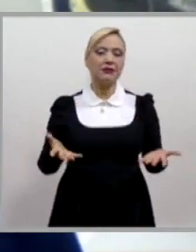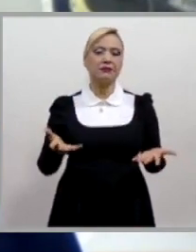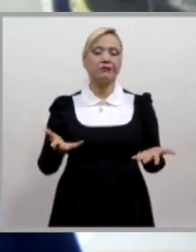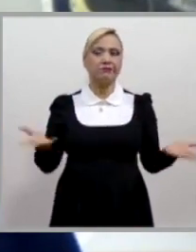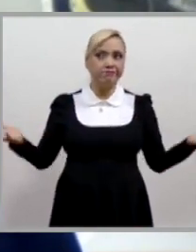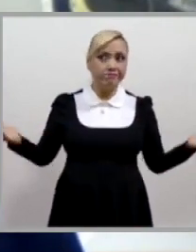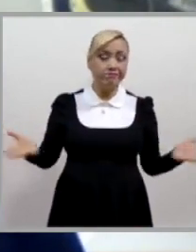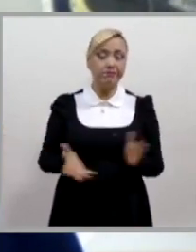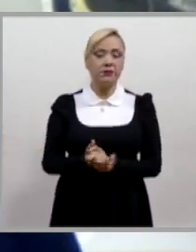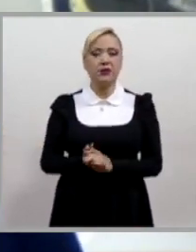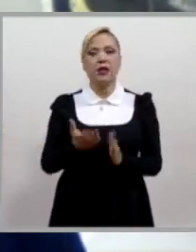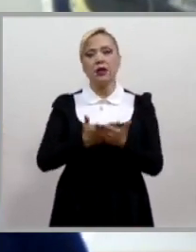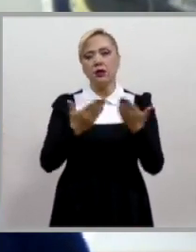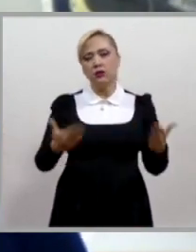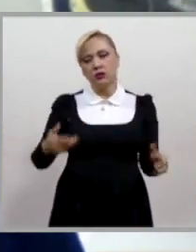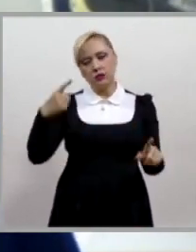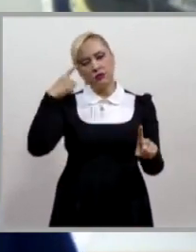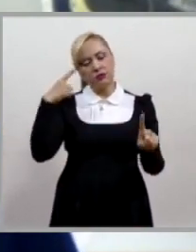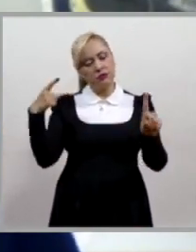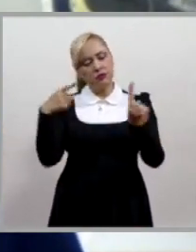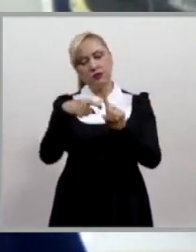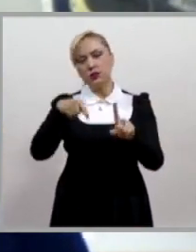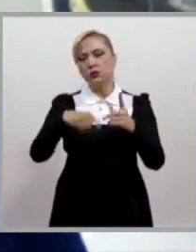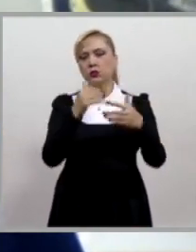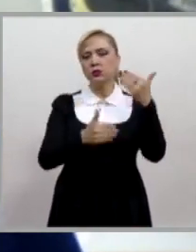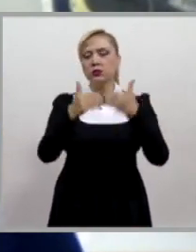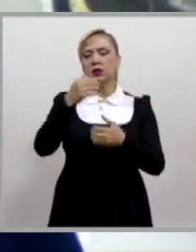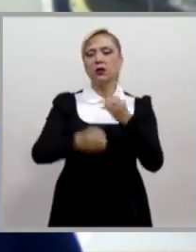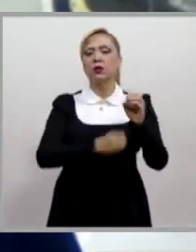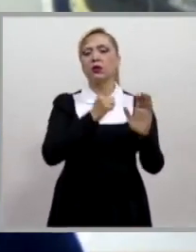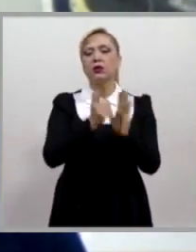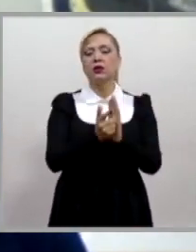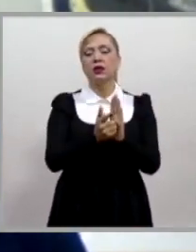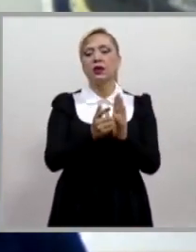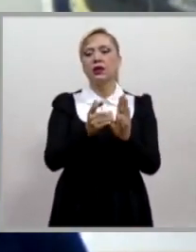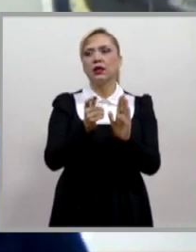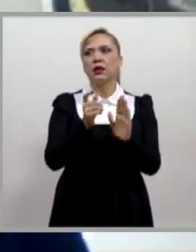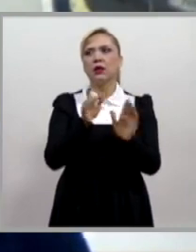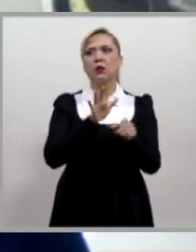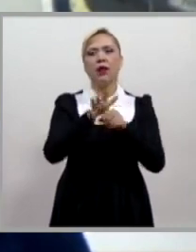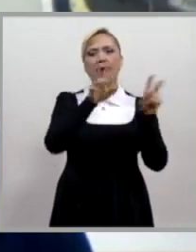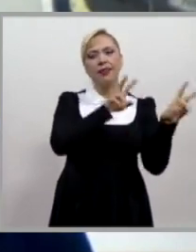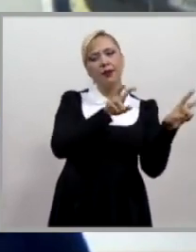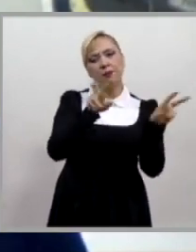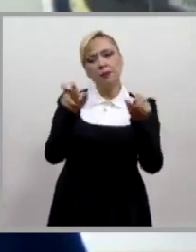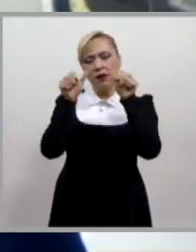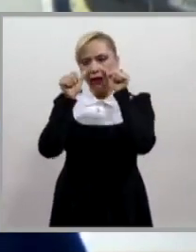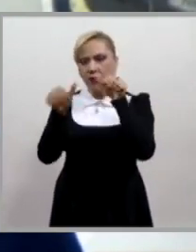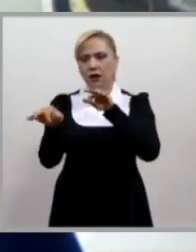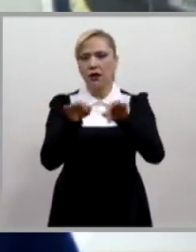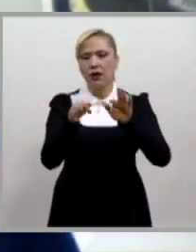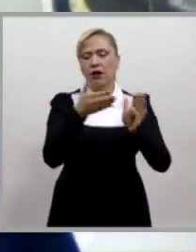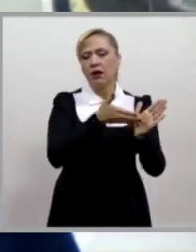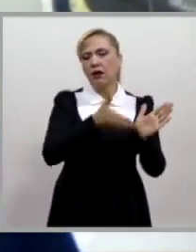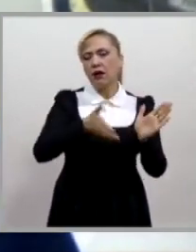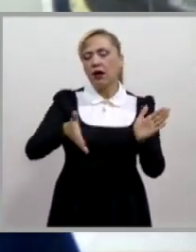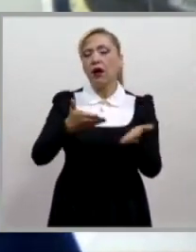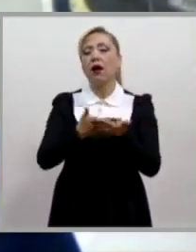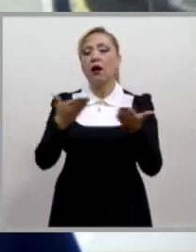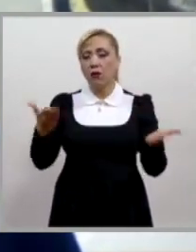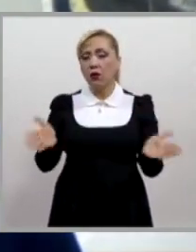punto en el que particularmente la Suprema Corte está en un punto de inflexión en el cual está